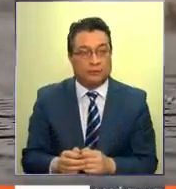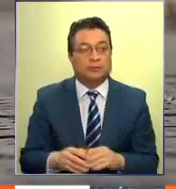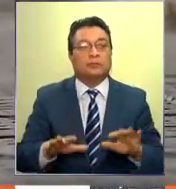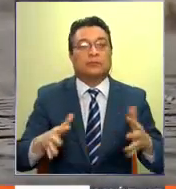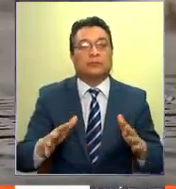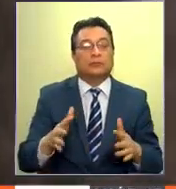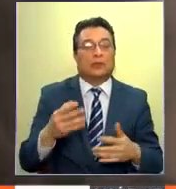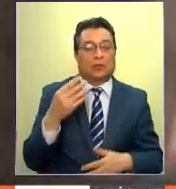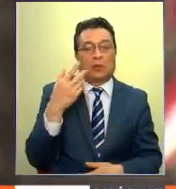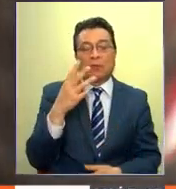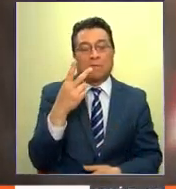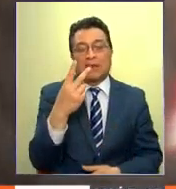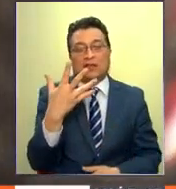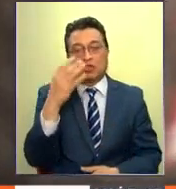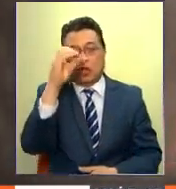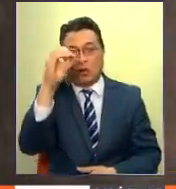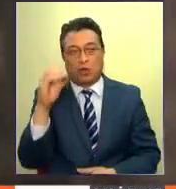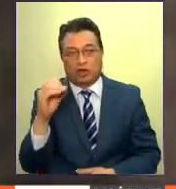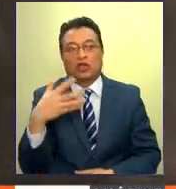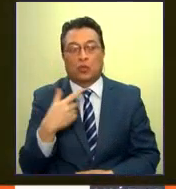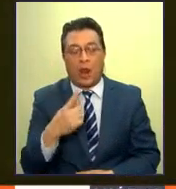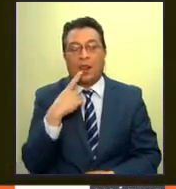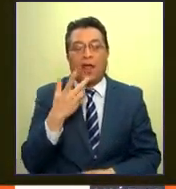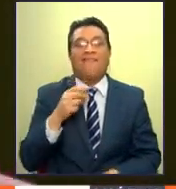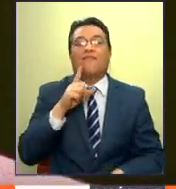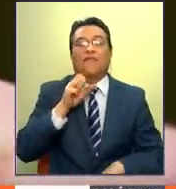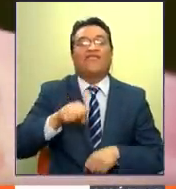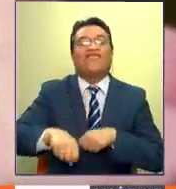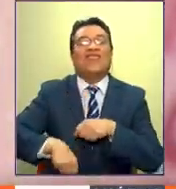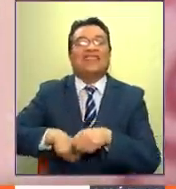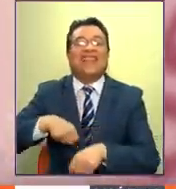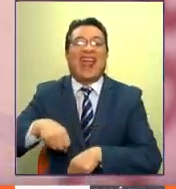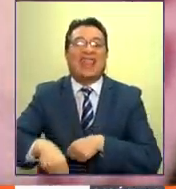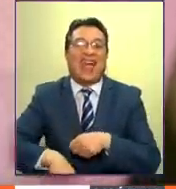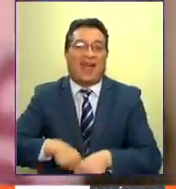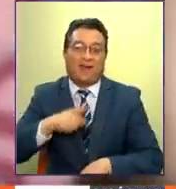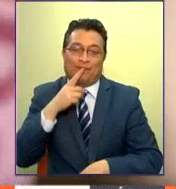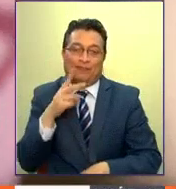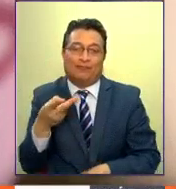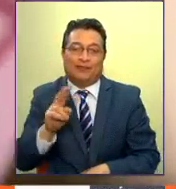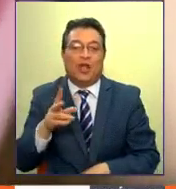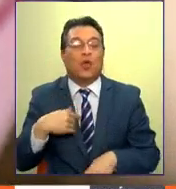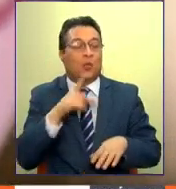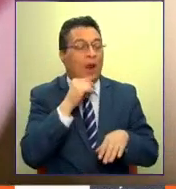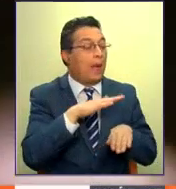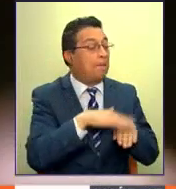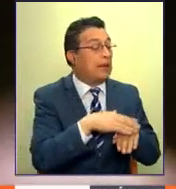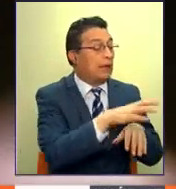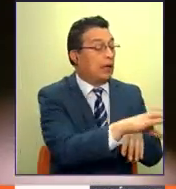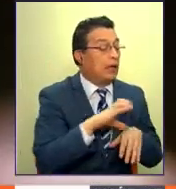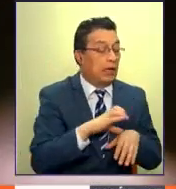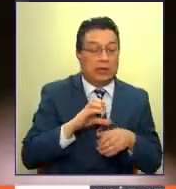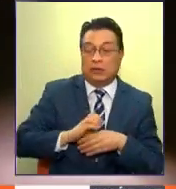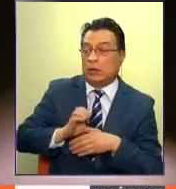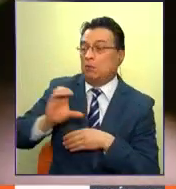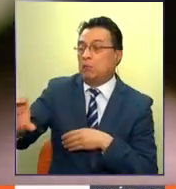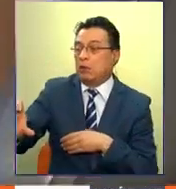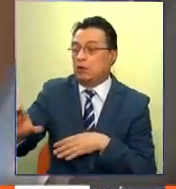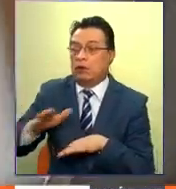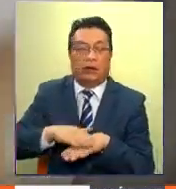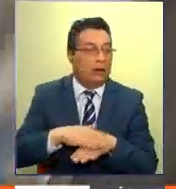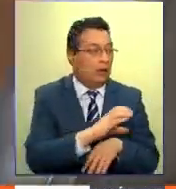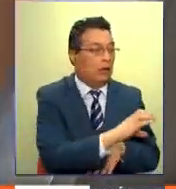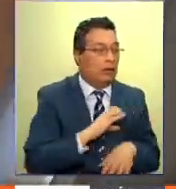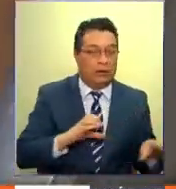Un cuarto de los chilenos hace la famosa bicicleta financiera para poder pagar sus deudas, pero la pandemia, la cesantía y la falta de